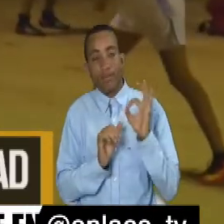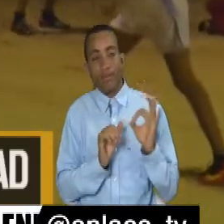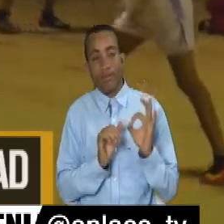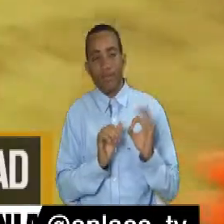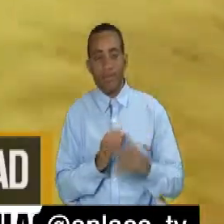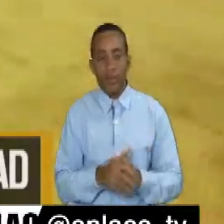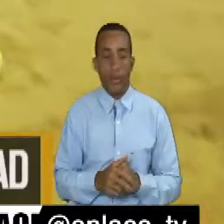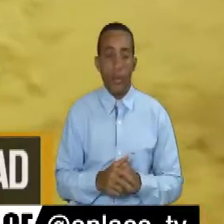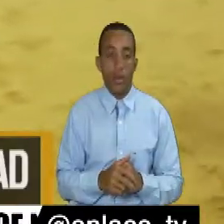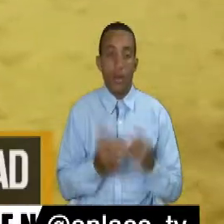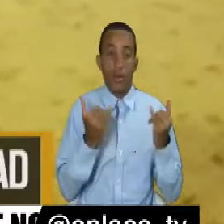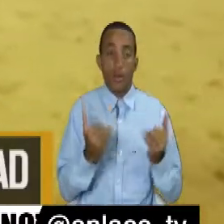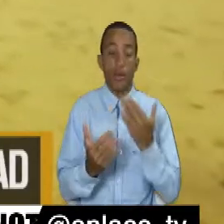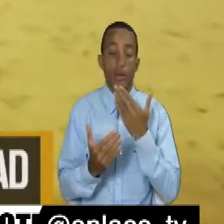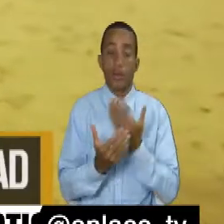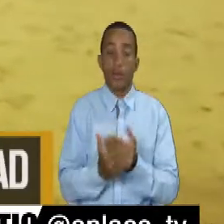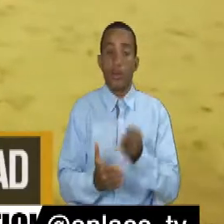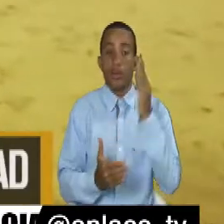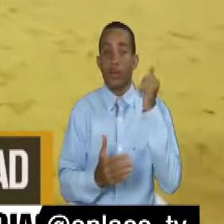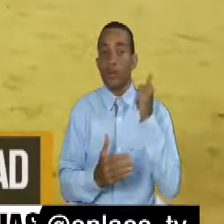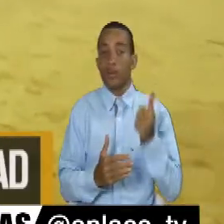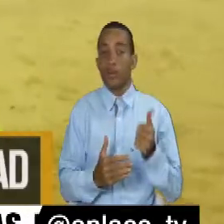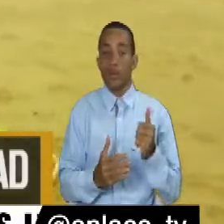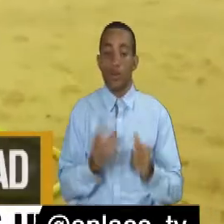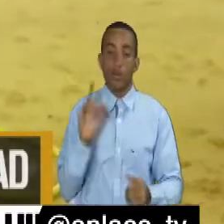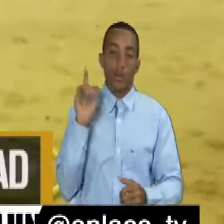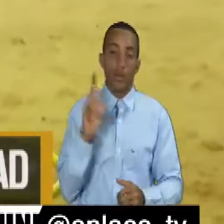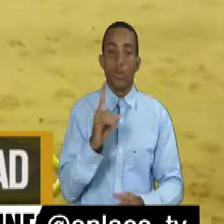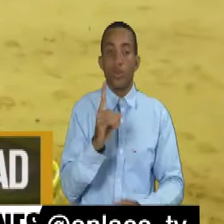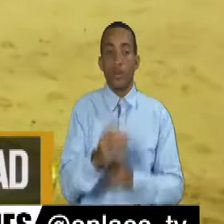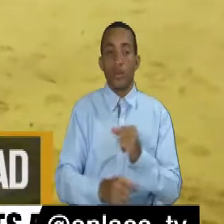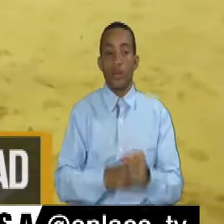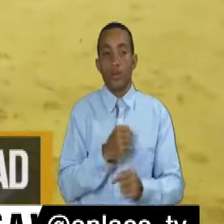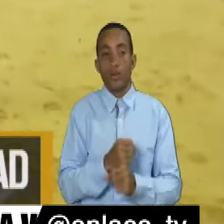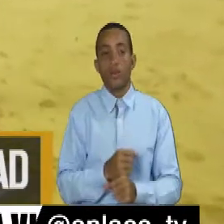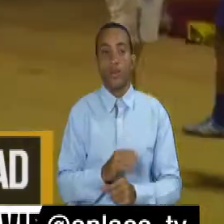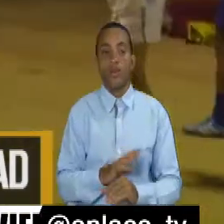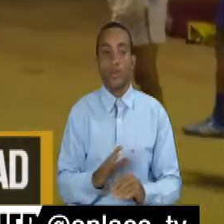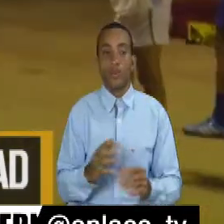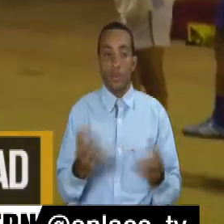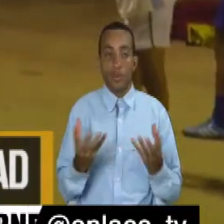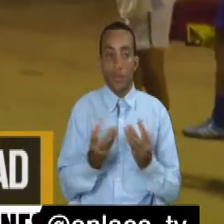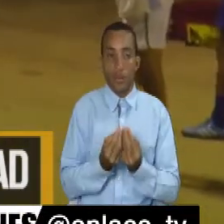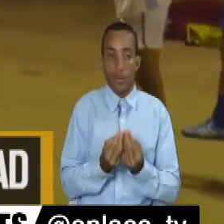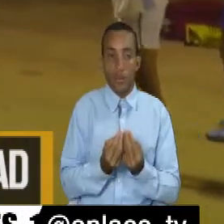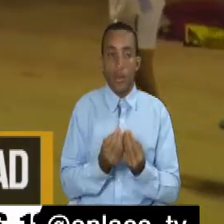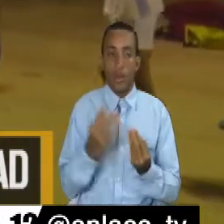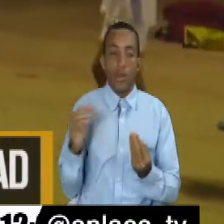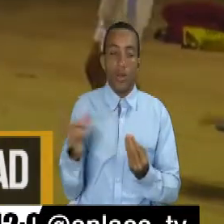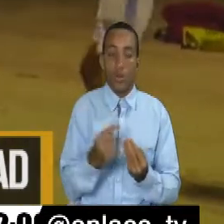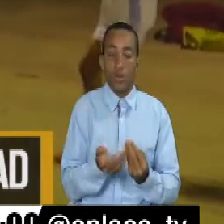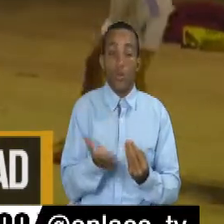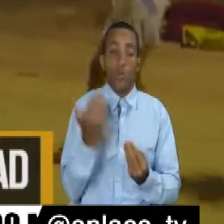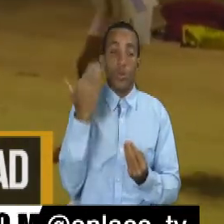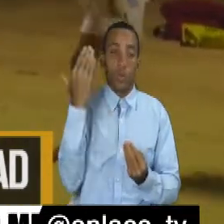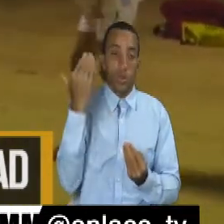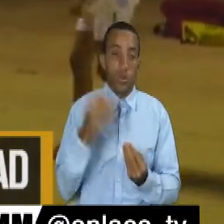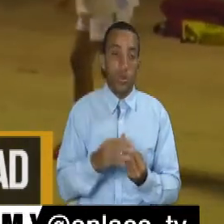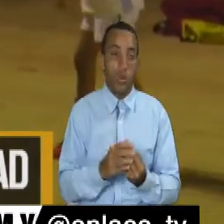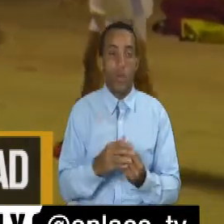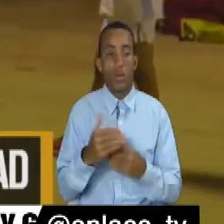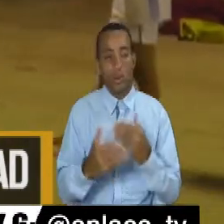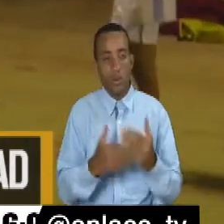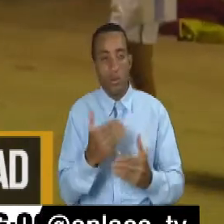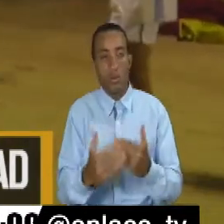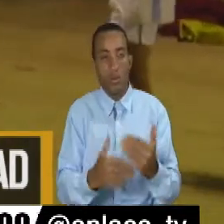pues hasta el momento, gracias a Dios, todo bien. Llevo más de un año con este equipo y pues hasta el momento todo ha funcionado y poquito a poco